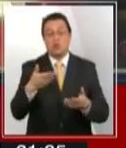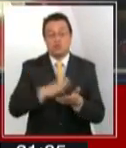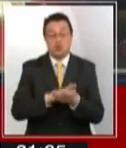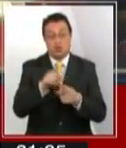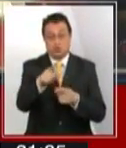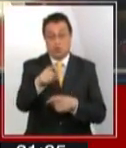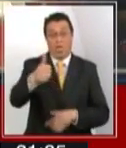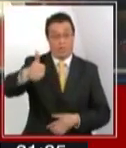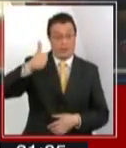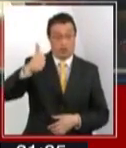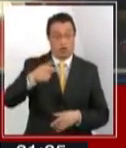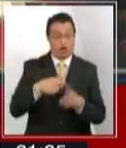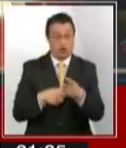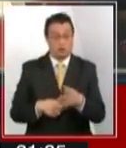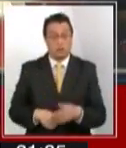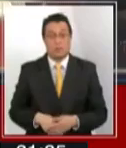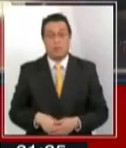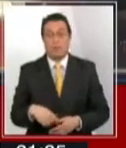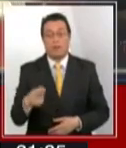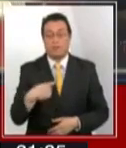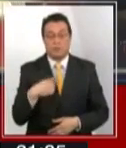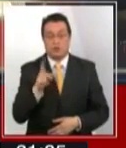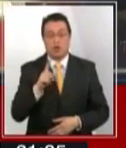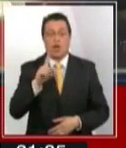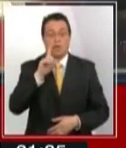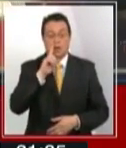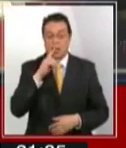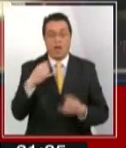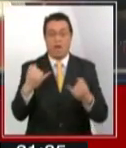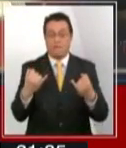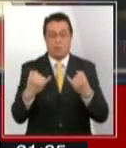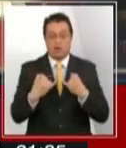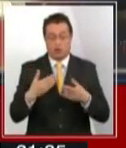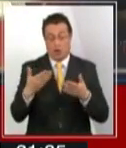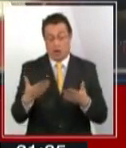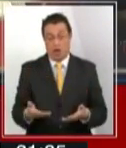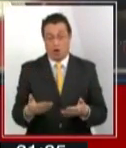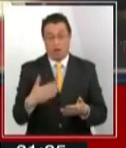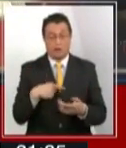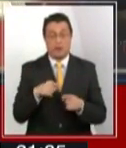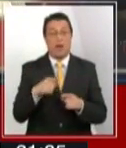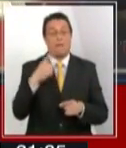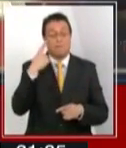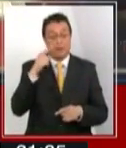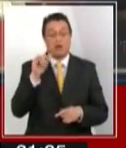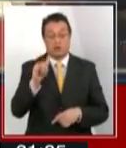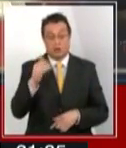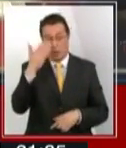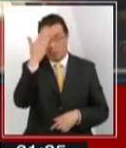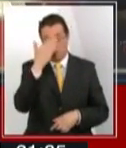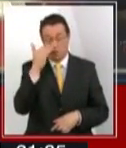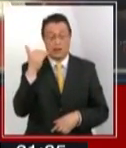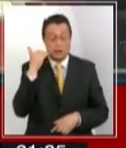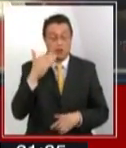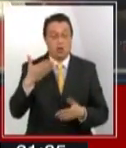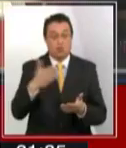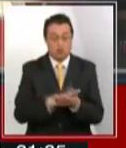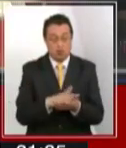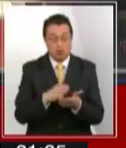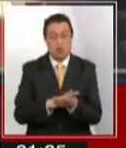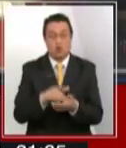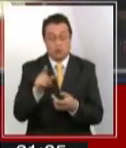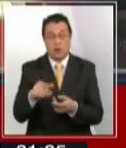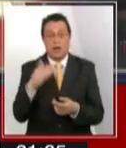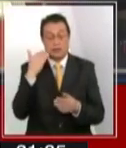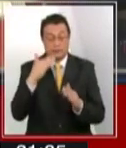CENAME? No, yo no carezco la información hoy día de lo que existió en ese tiempo, pero la preocupación por los niños muertos ya la tenía, los niños que fallecen